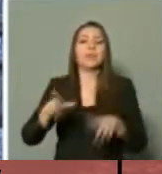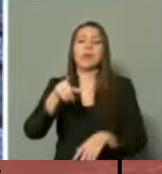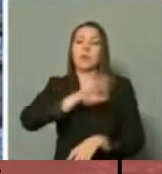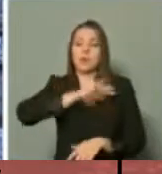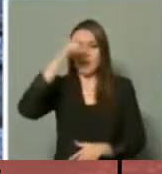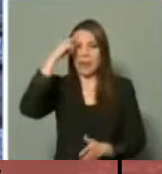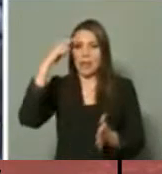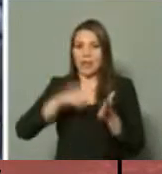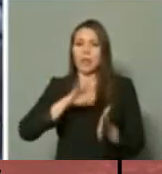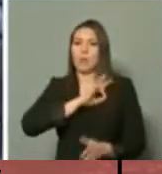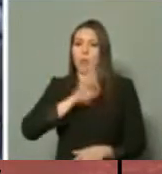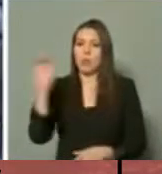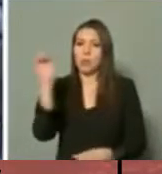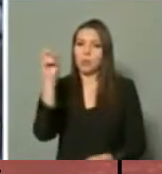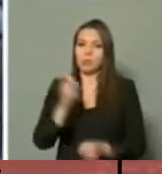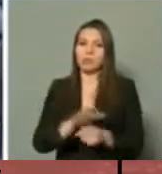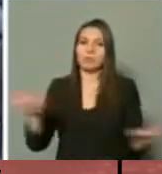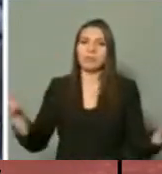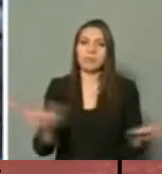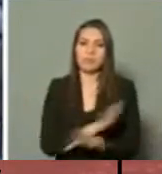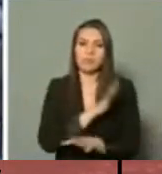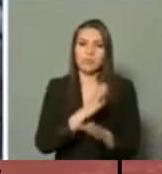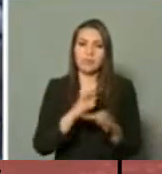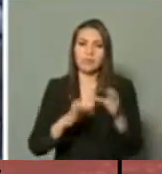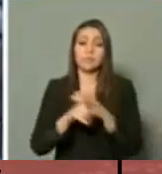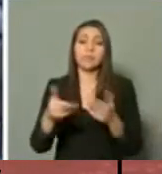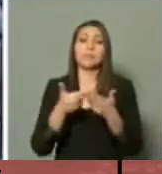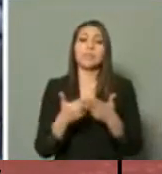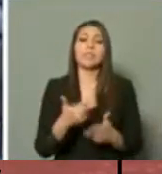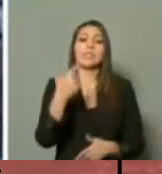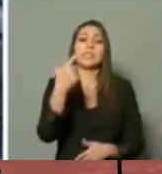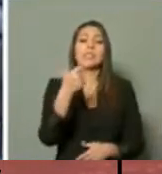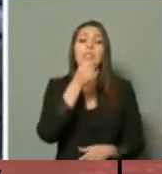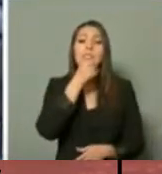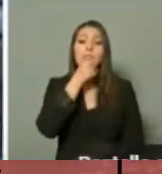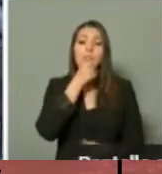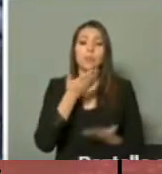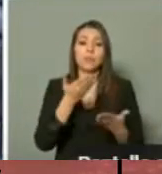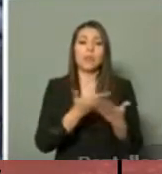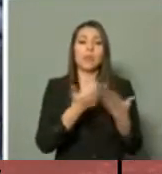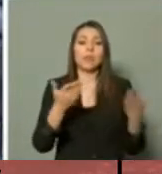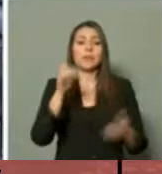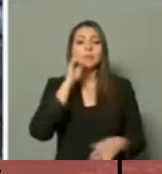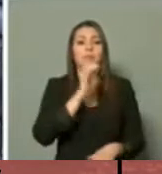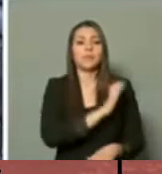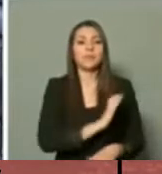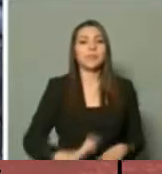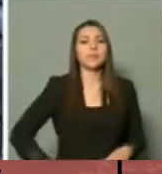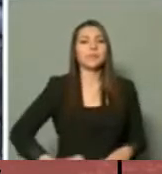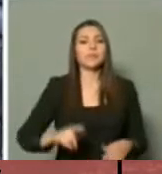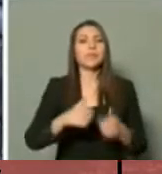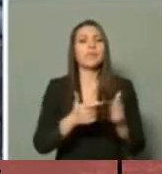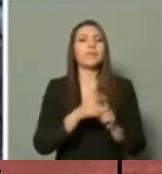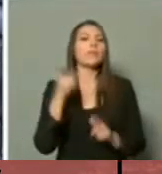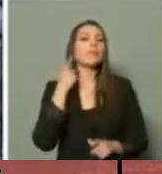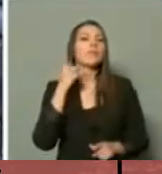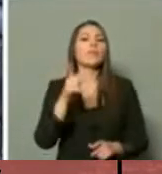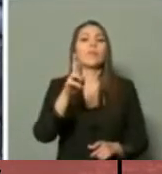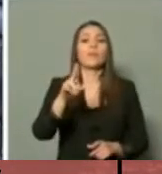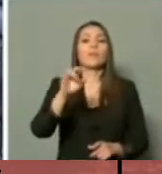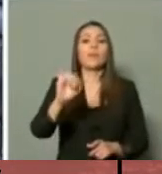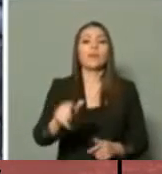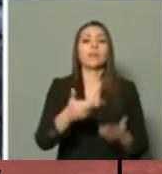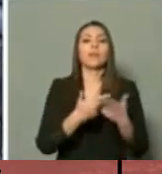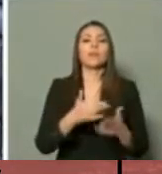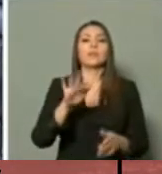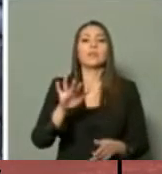cosas. Candidato, le restan 7 segundos en su bolsa de tiempo. Tiene ahora el uso de la voz la candidata del Partido Revolucionario Institucional, quien